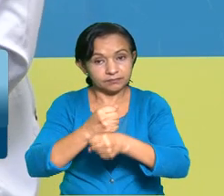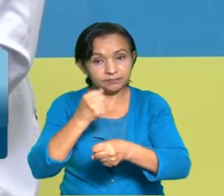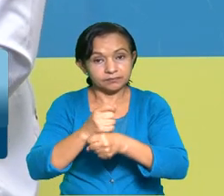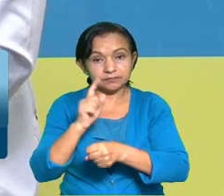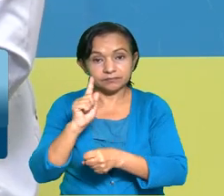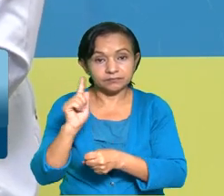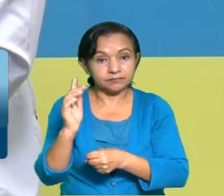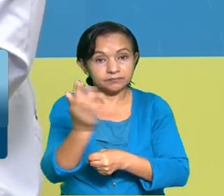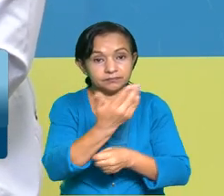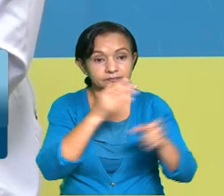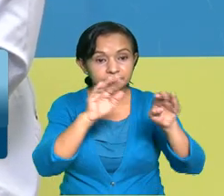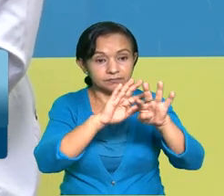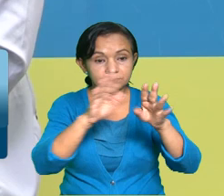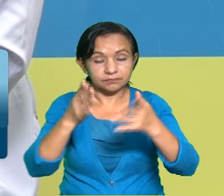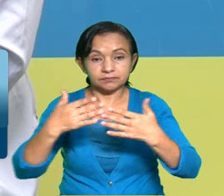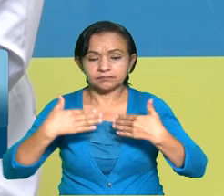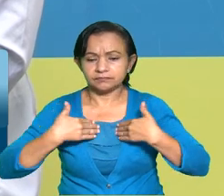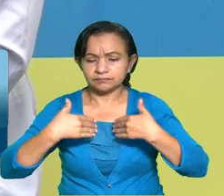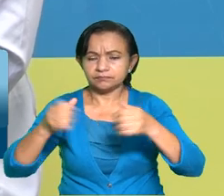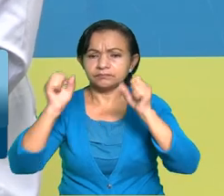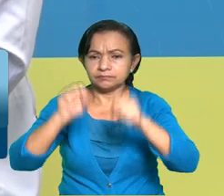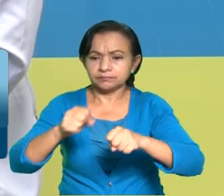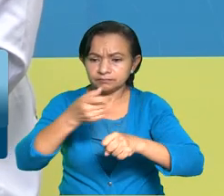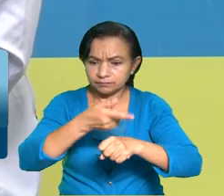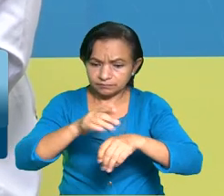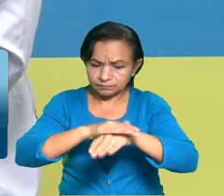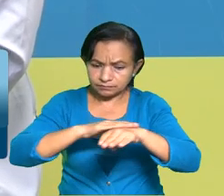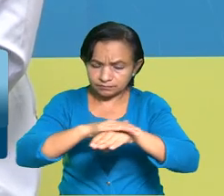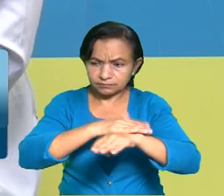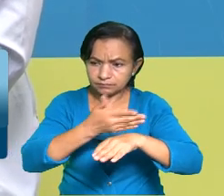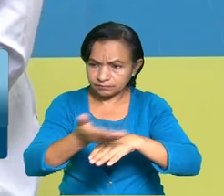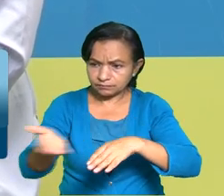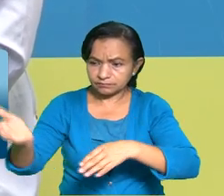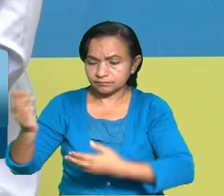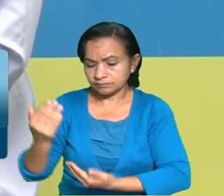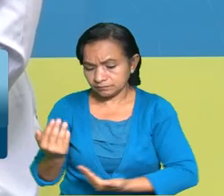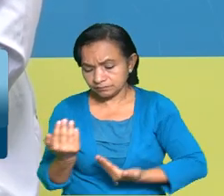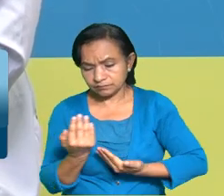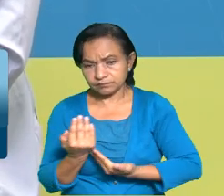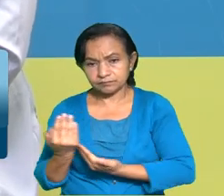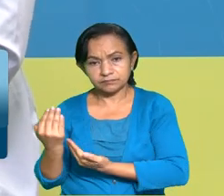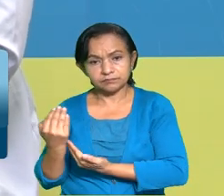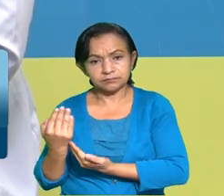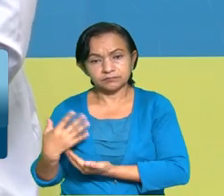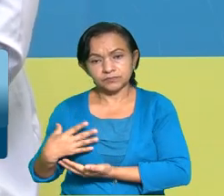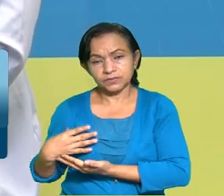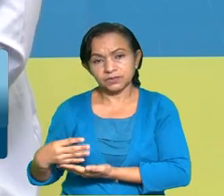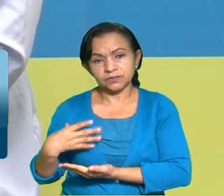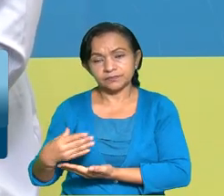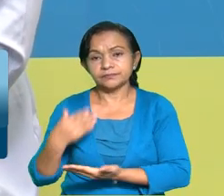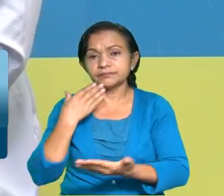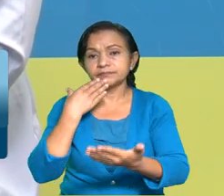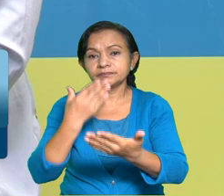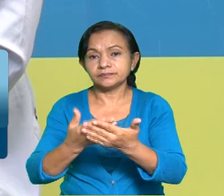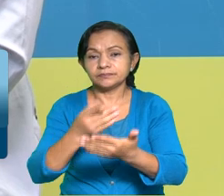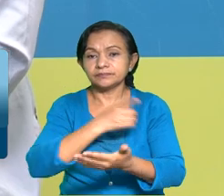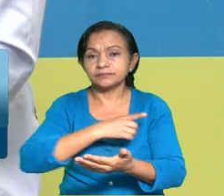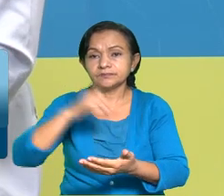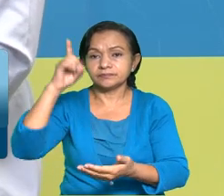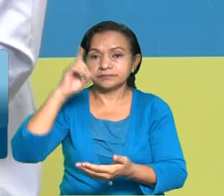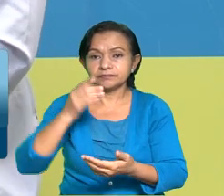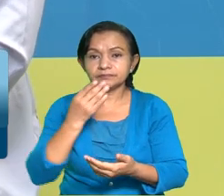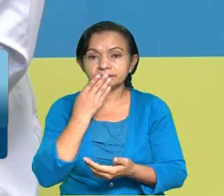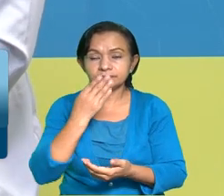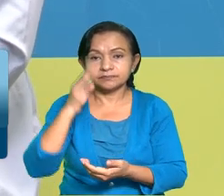toda mujer trabajadora de la salud tiene derecho a la hora de la lactancia. Y pues, gracias a Dios, con nuestro